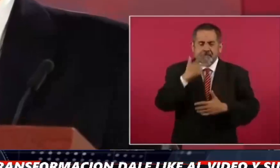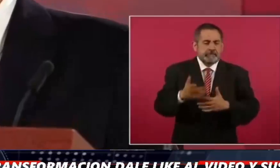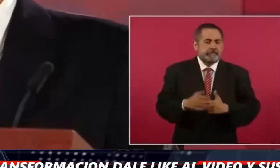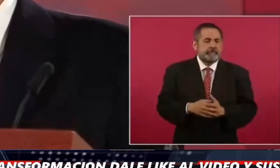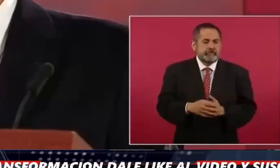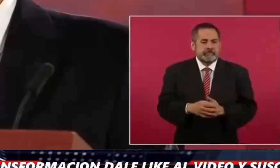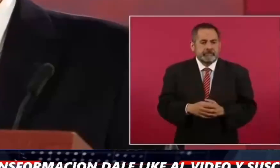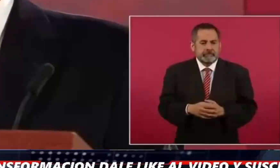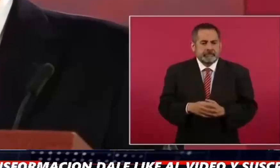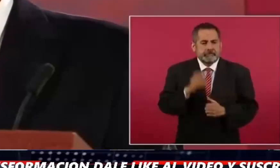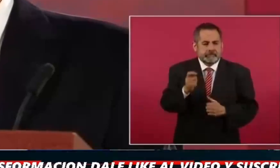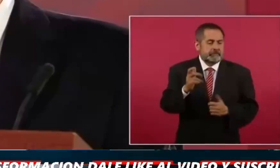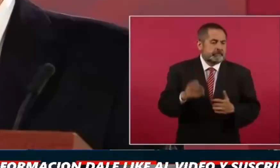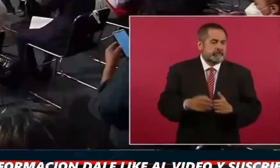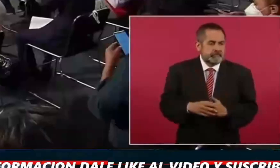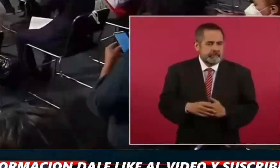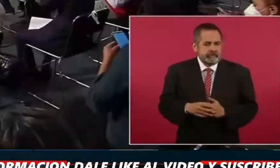porque si hubiese yo